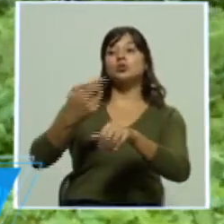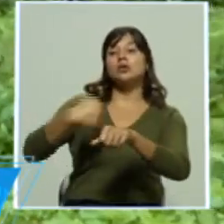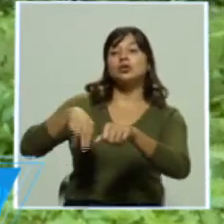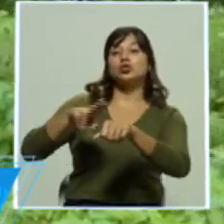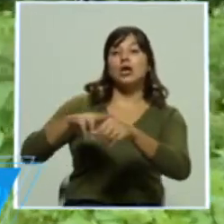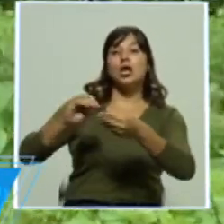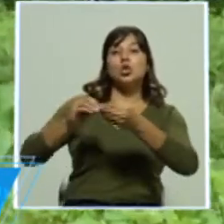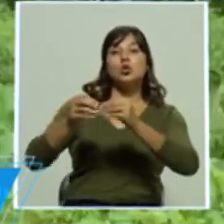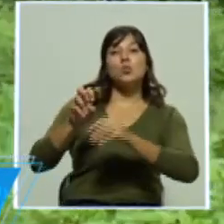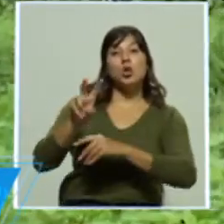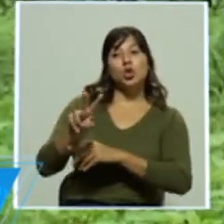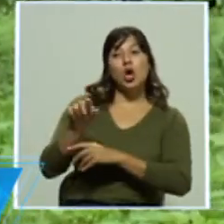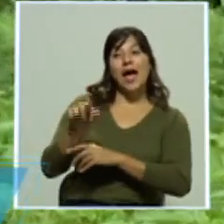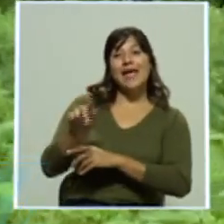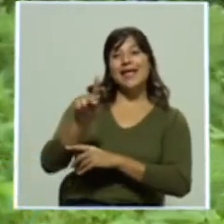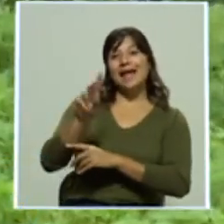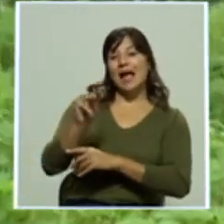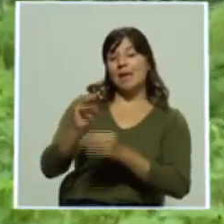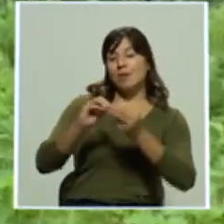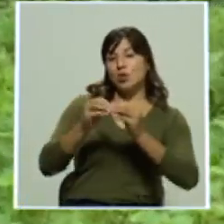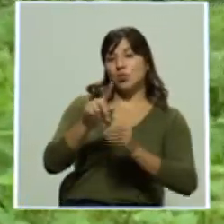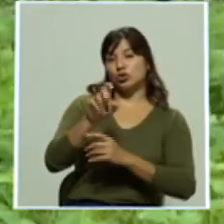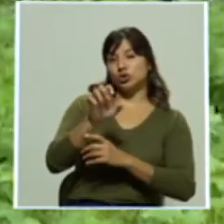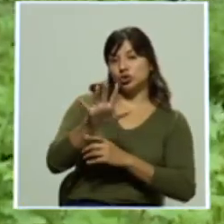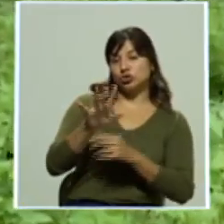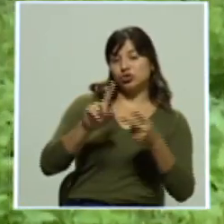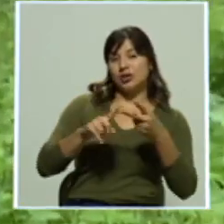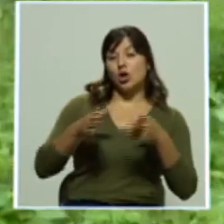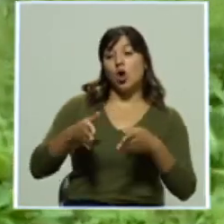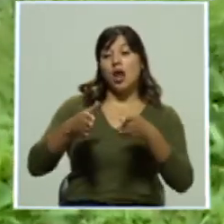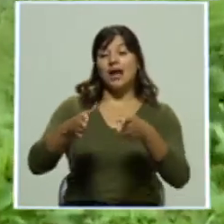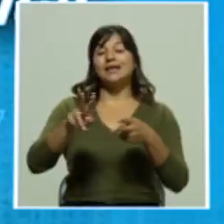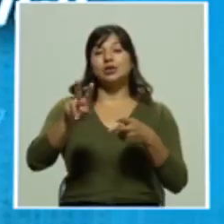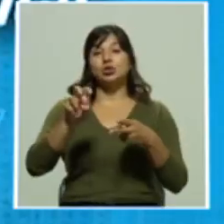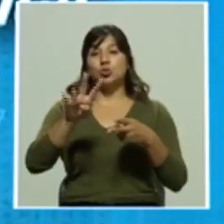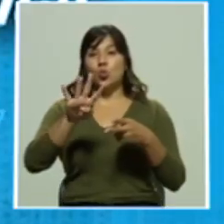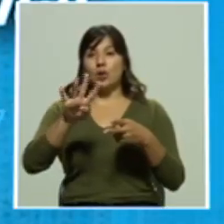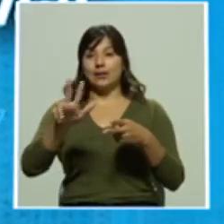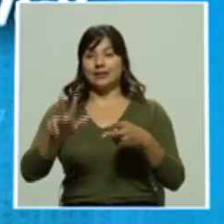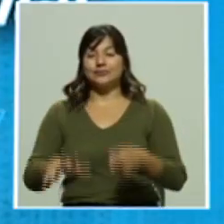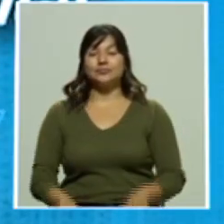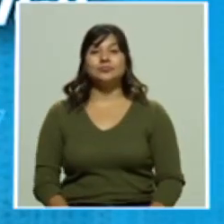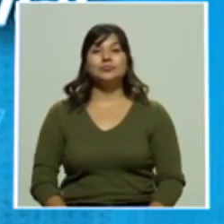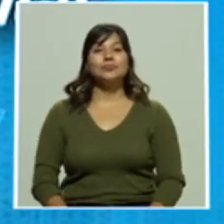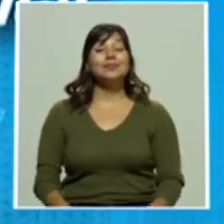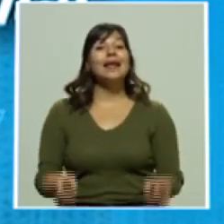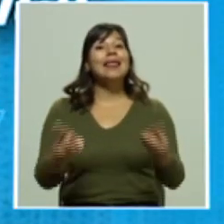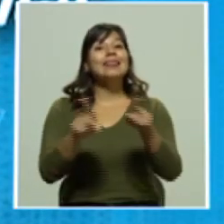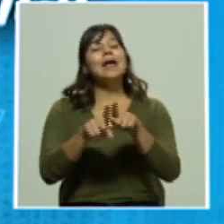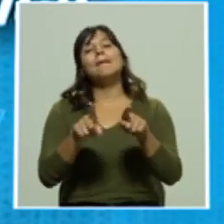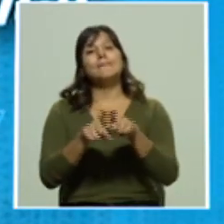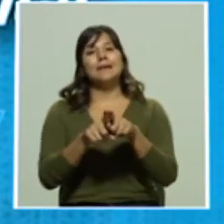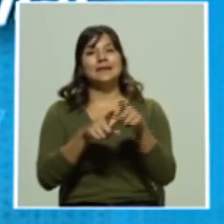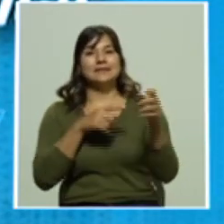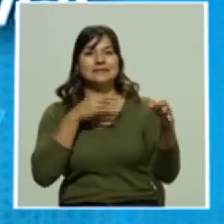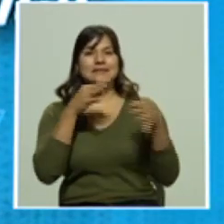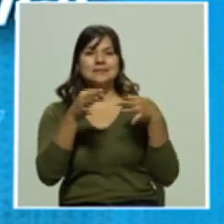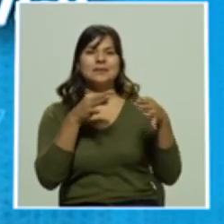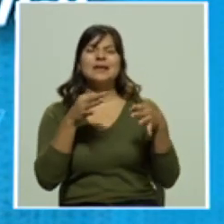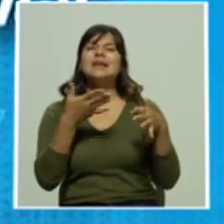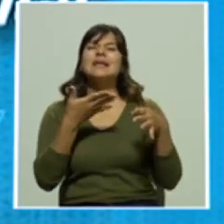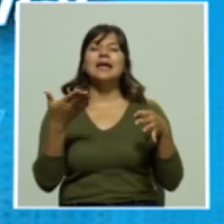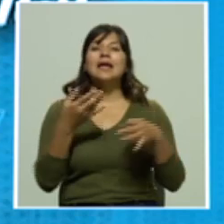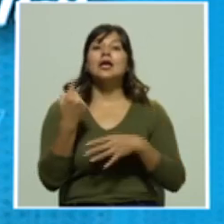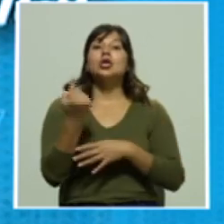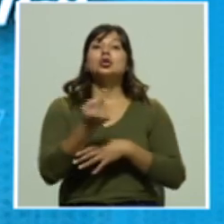2 en el kilómetro 105 y en la Ruta 243. También detalla esta gerencia que solo se